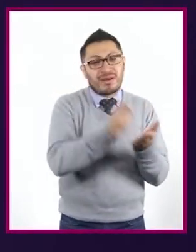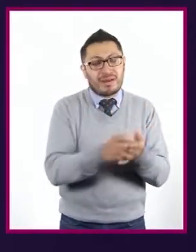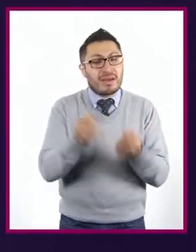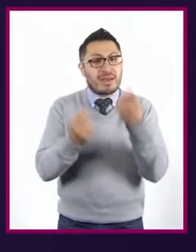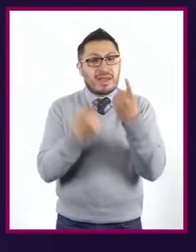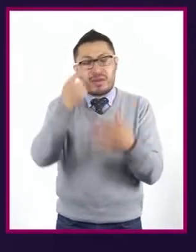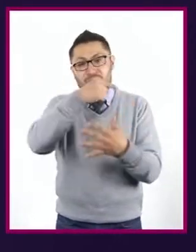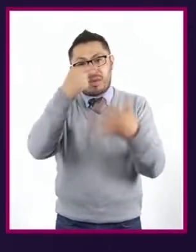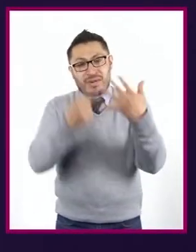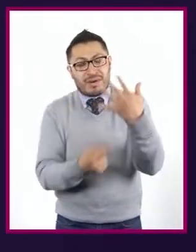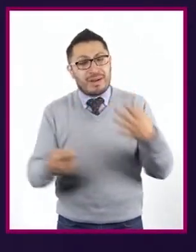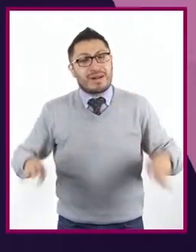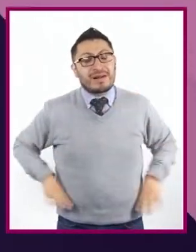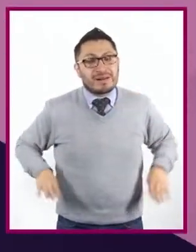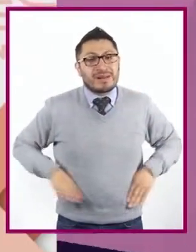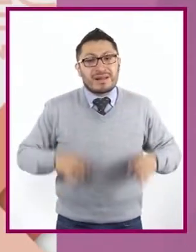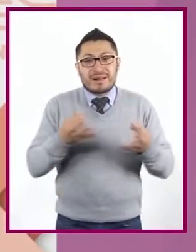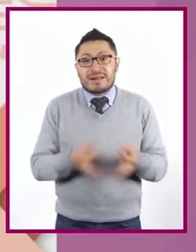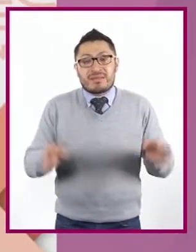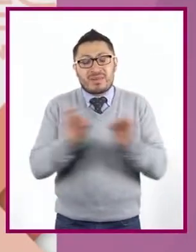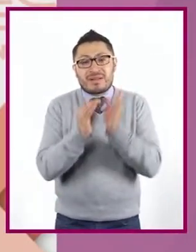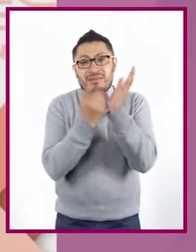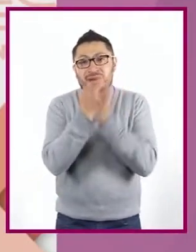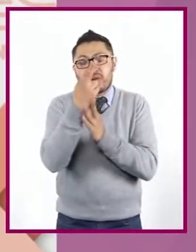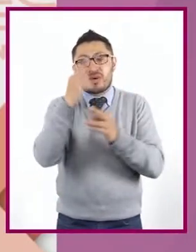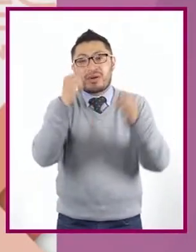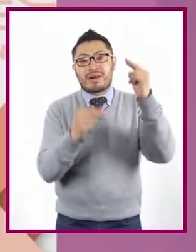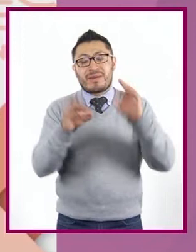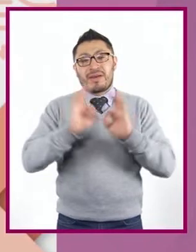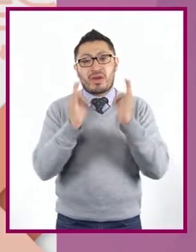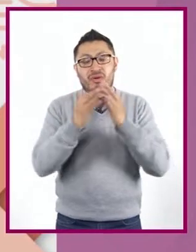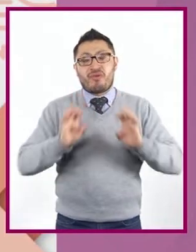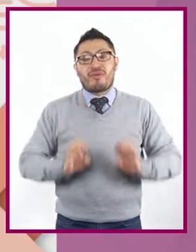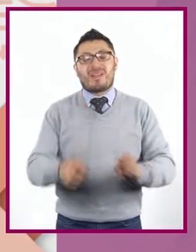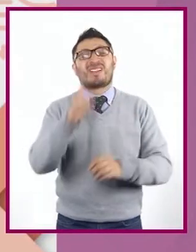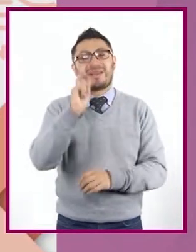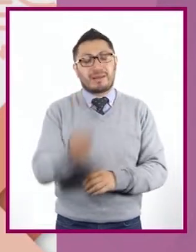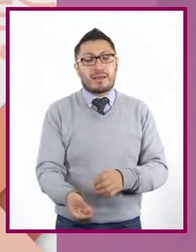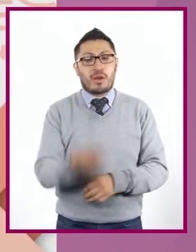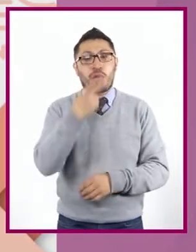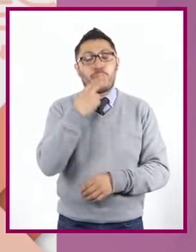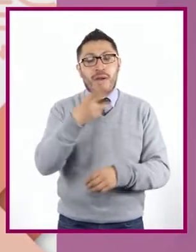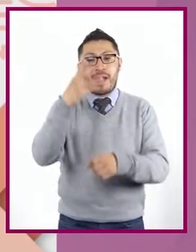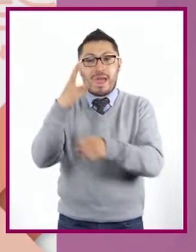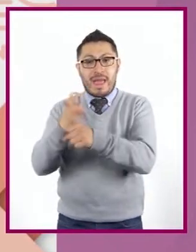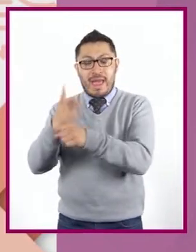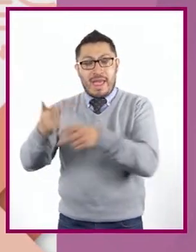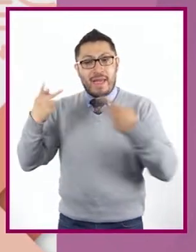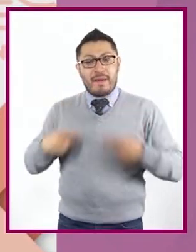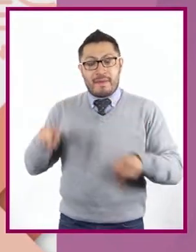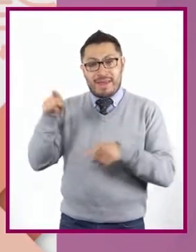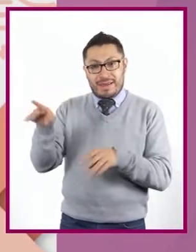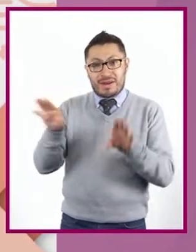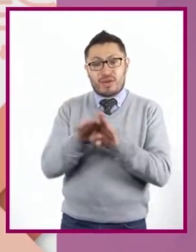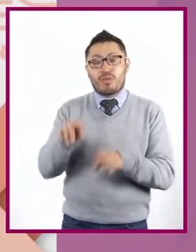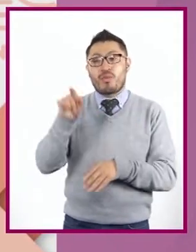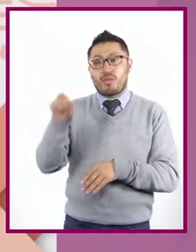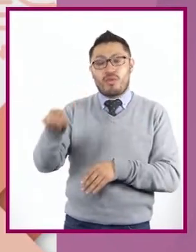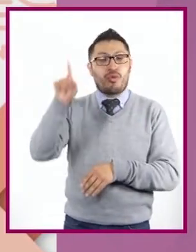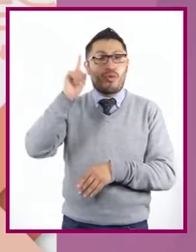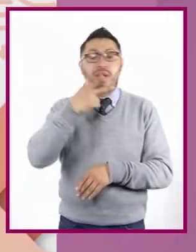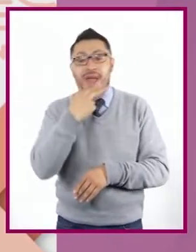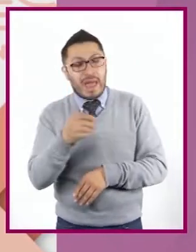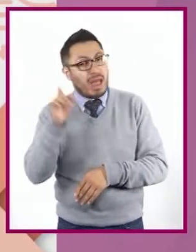de mayor nivel de formalidad son: usa la tercera persona para referirse al hecho o a sus